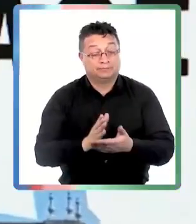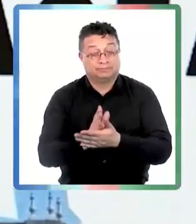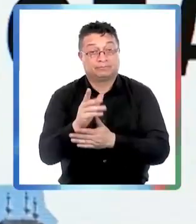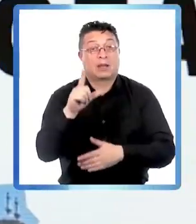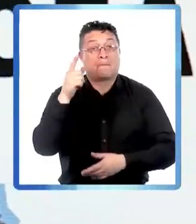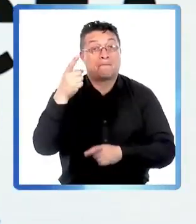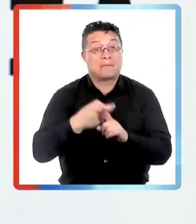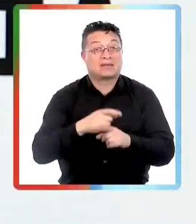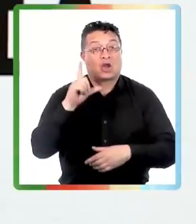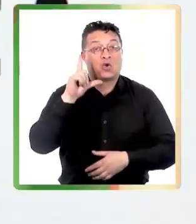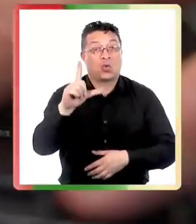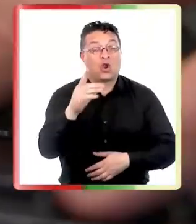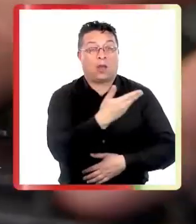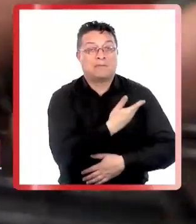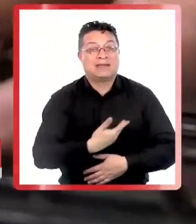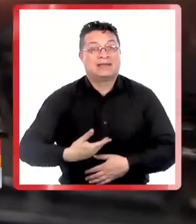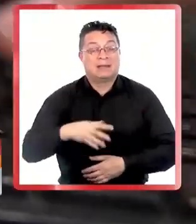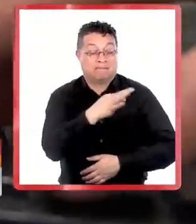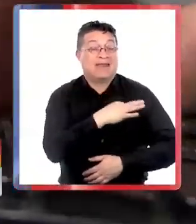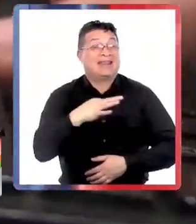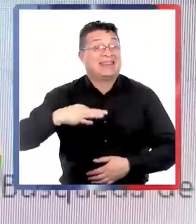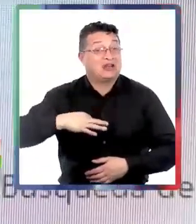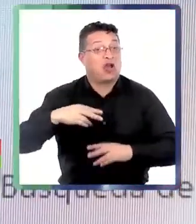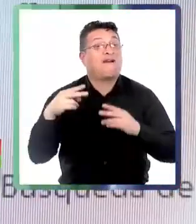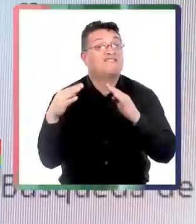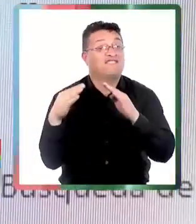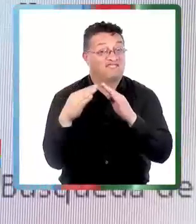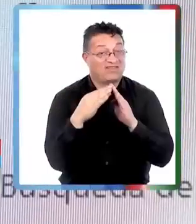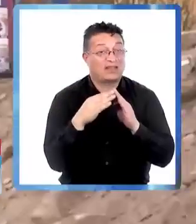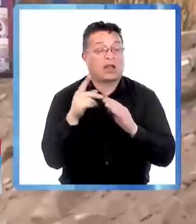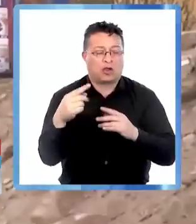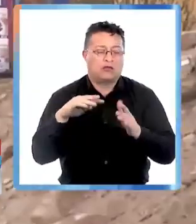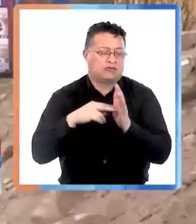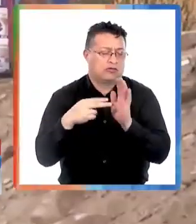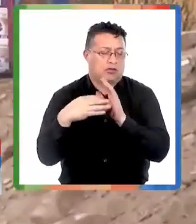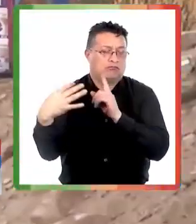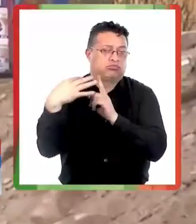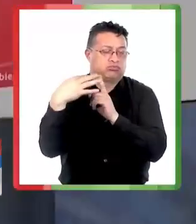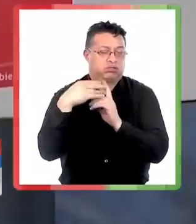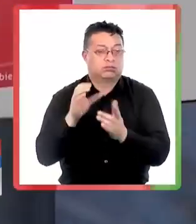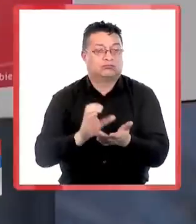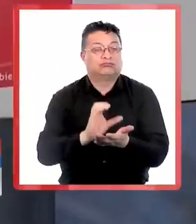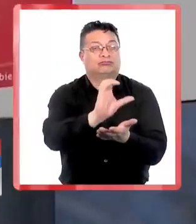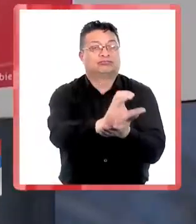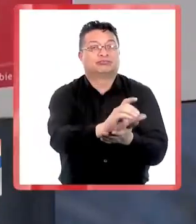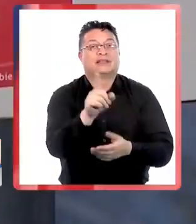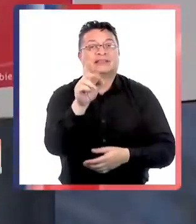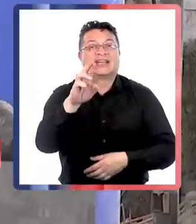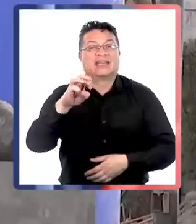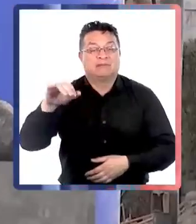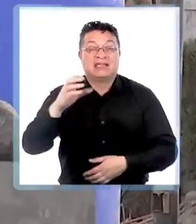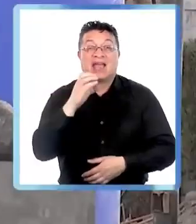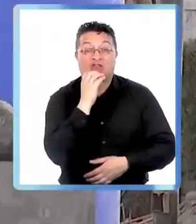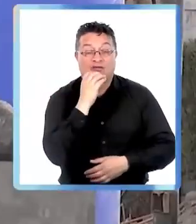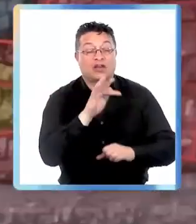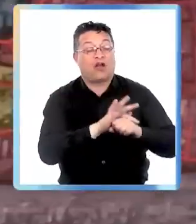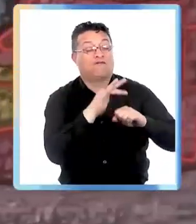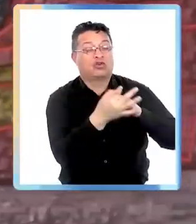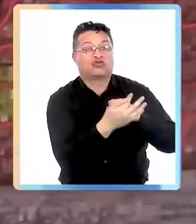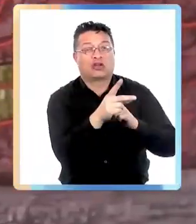A principios de este mes de julio, cuando el Ministerio de Vivienda enfrentaba un verdadero tsunami de críticas por el contrato asignado por el Ceremi